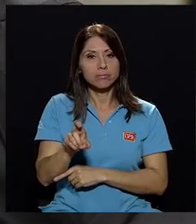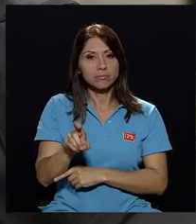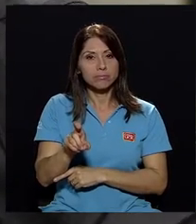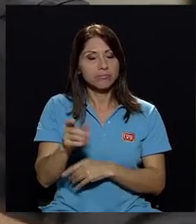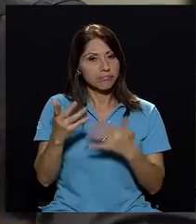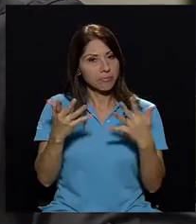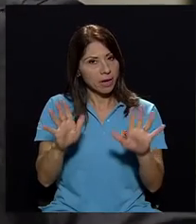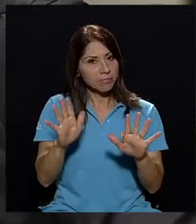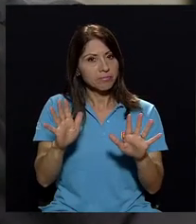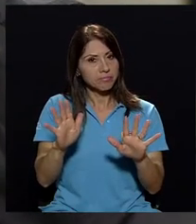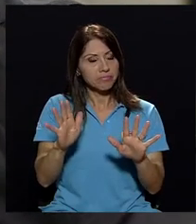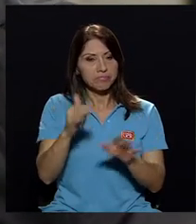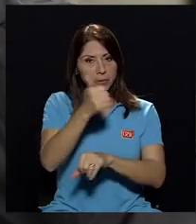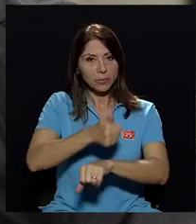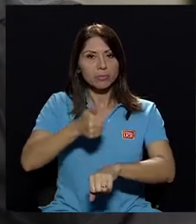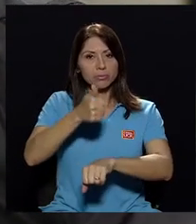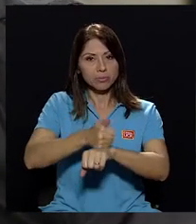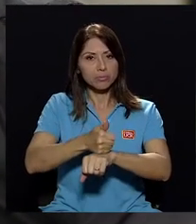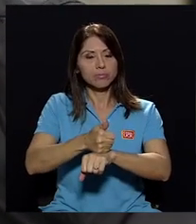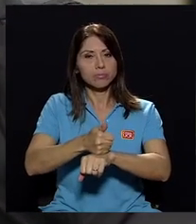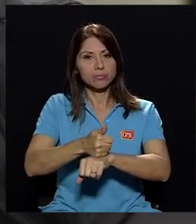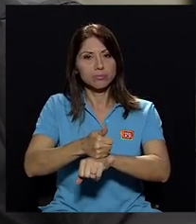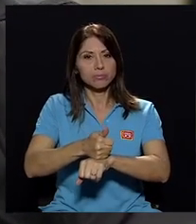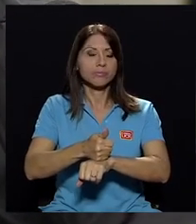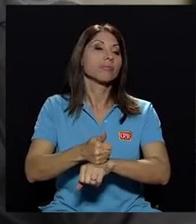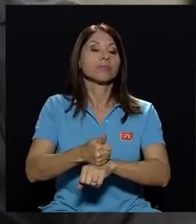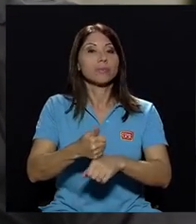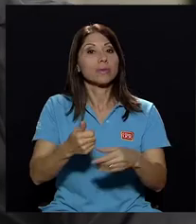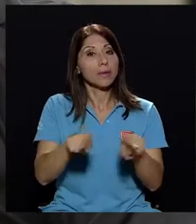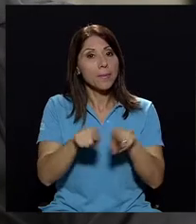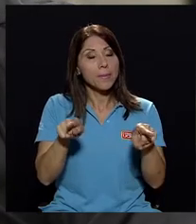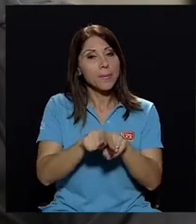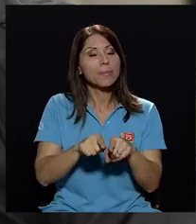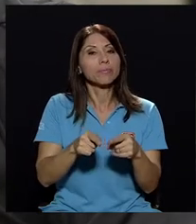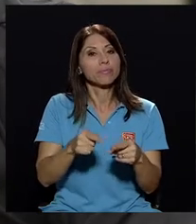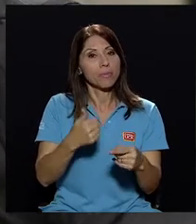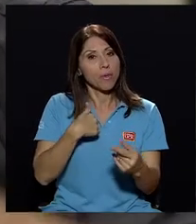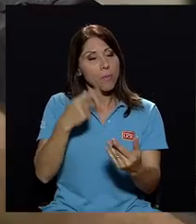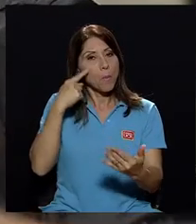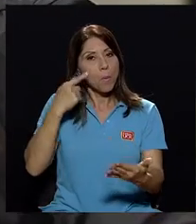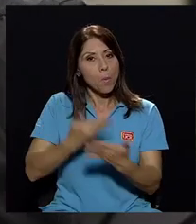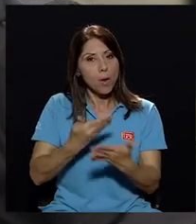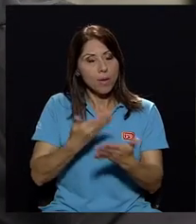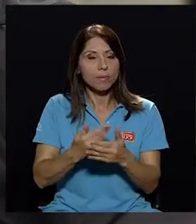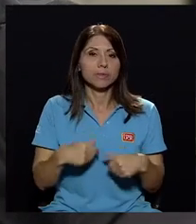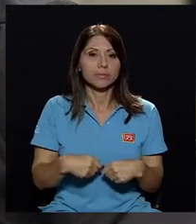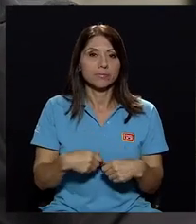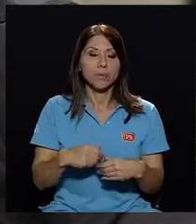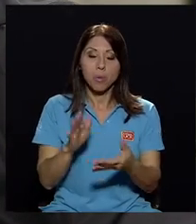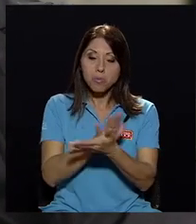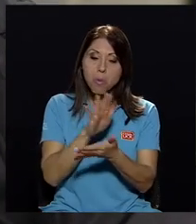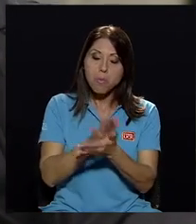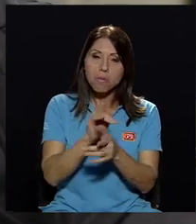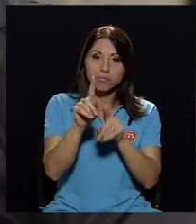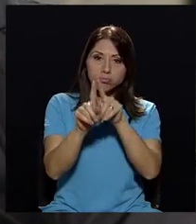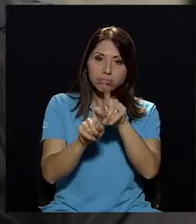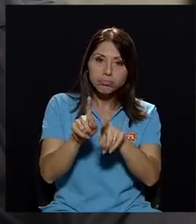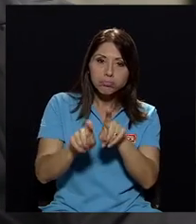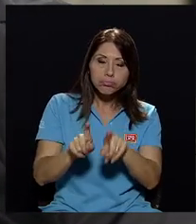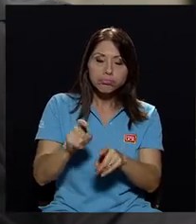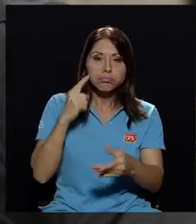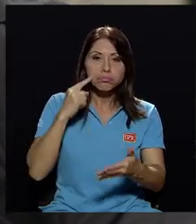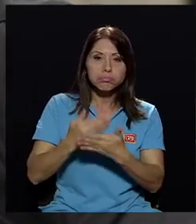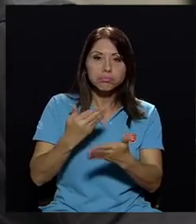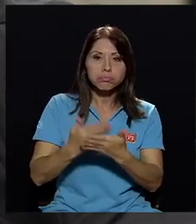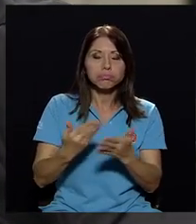que ya se han logrado establecer. Hay pruebas también, hay tests que se pueden aplicar,